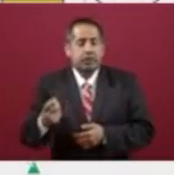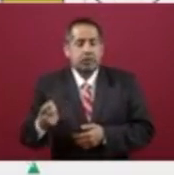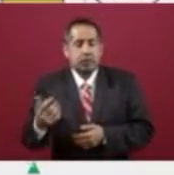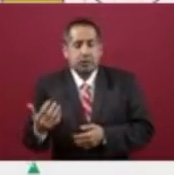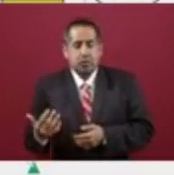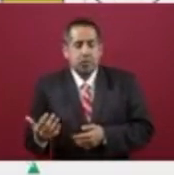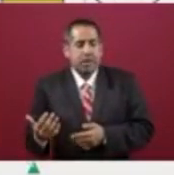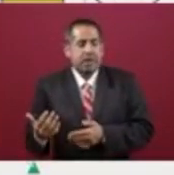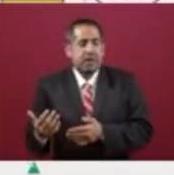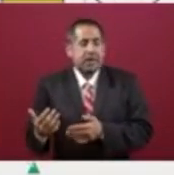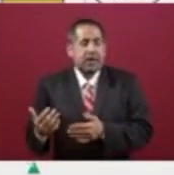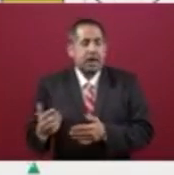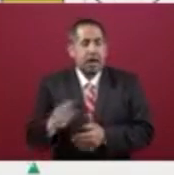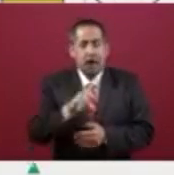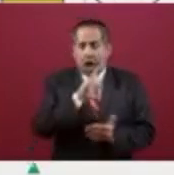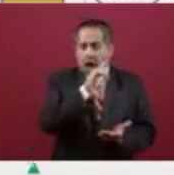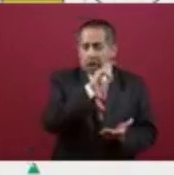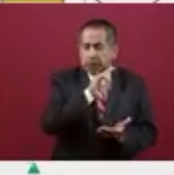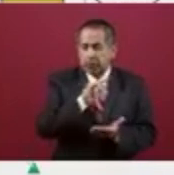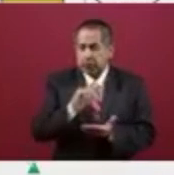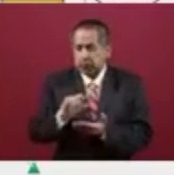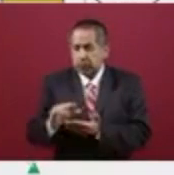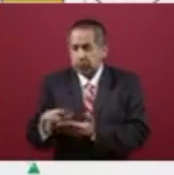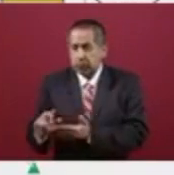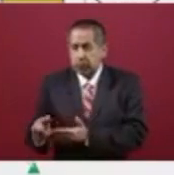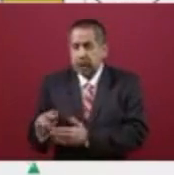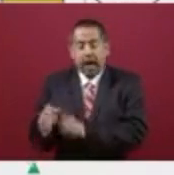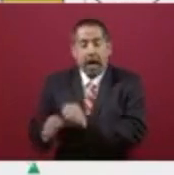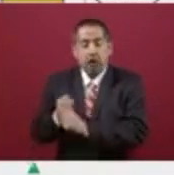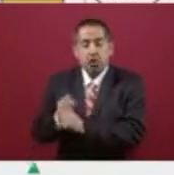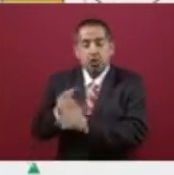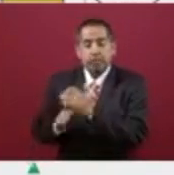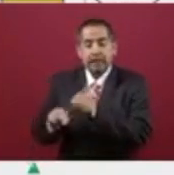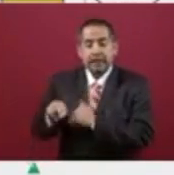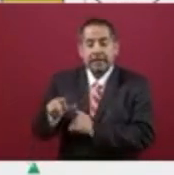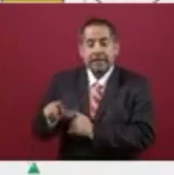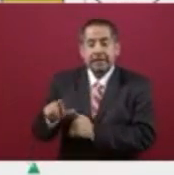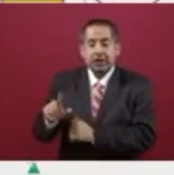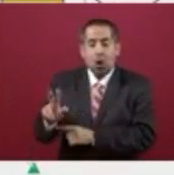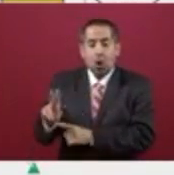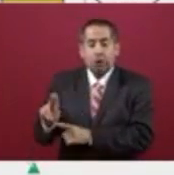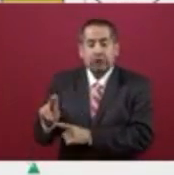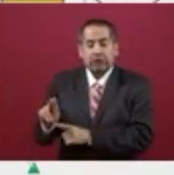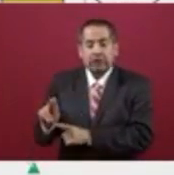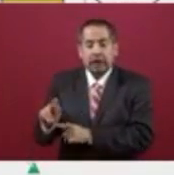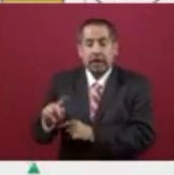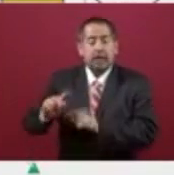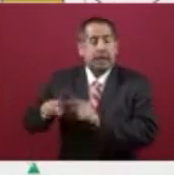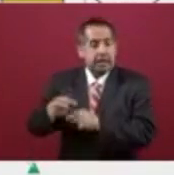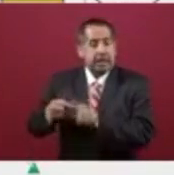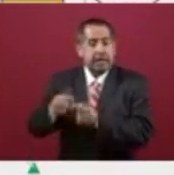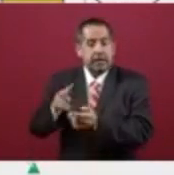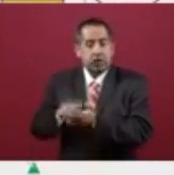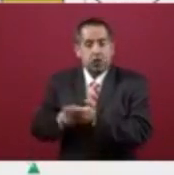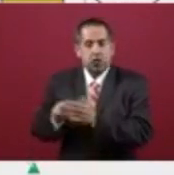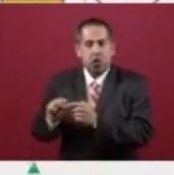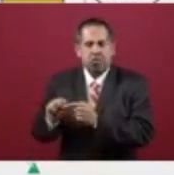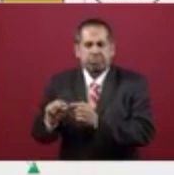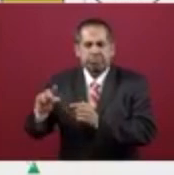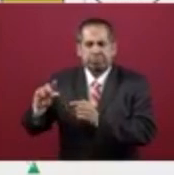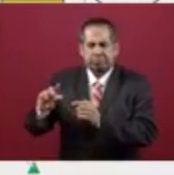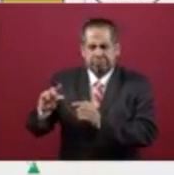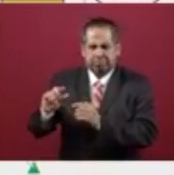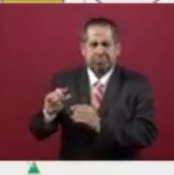150 y a 80 en el año 2017. En el 18 hubo un ligero